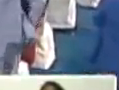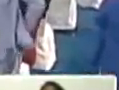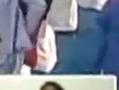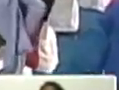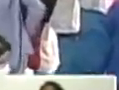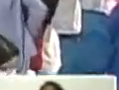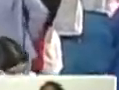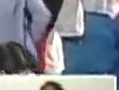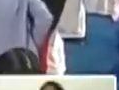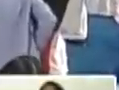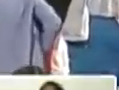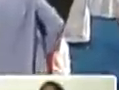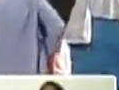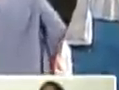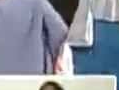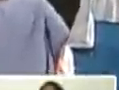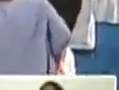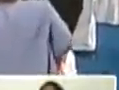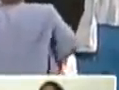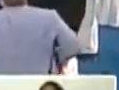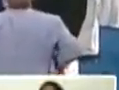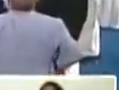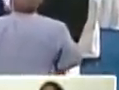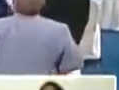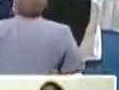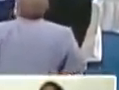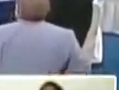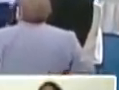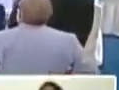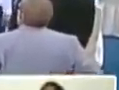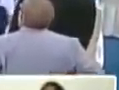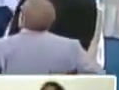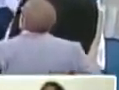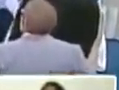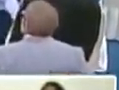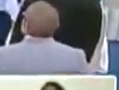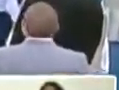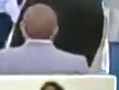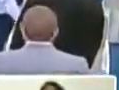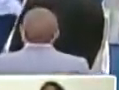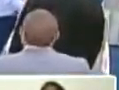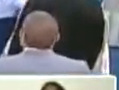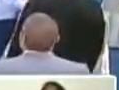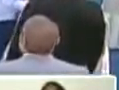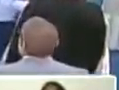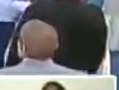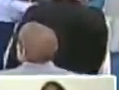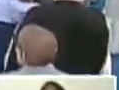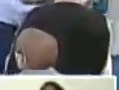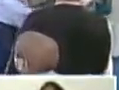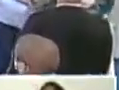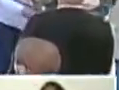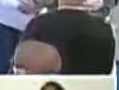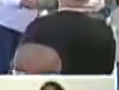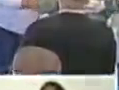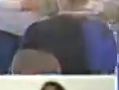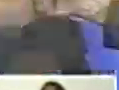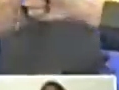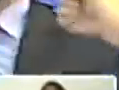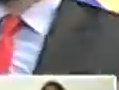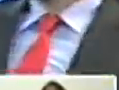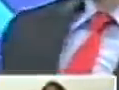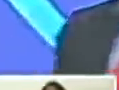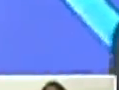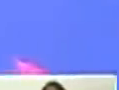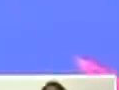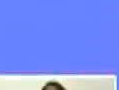a concluir el acto. Rescatamos las palabras del presidente constitucional de la República Bolivariana de Venezuela, Nicolás Maduro, en este acto de